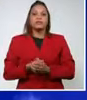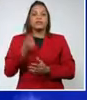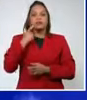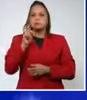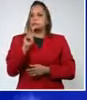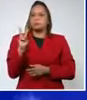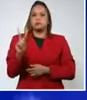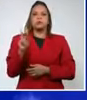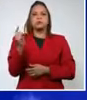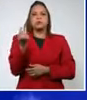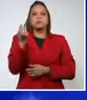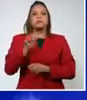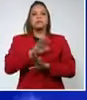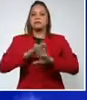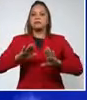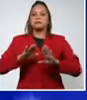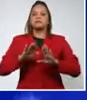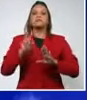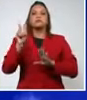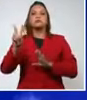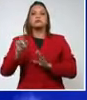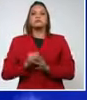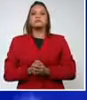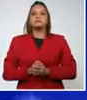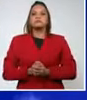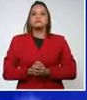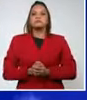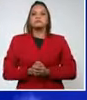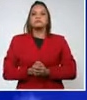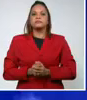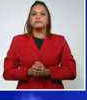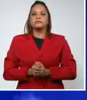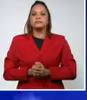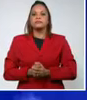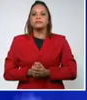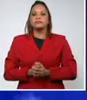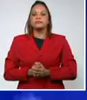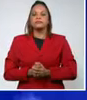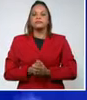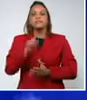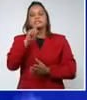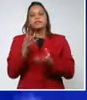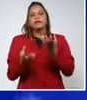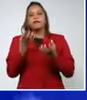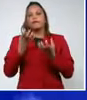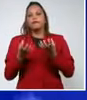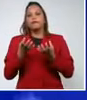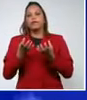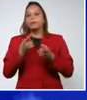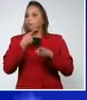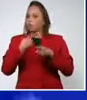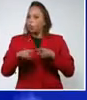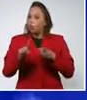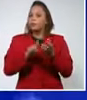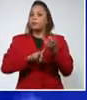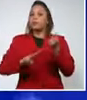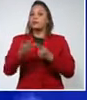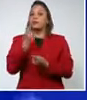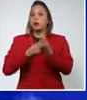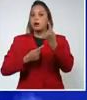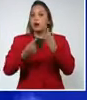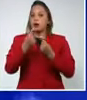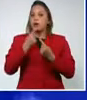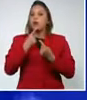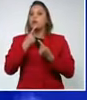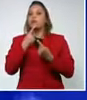en el municipio de Matanza. En Cienfuegos, otra provincia que aunque ha tenido